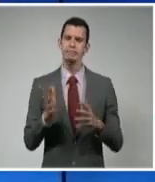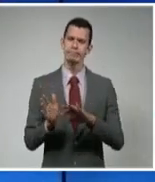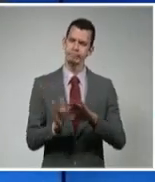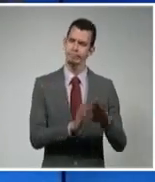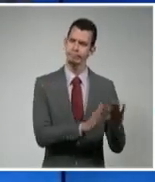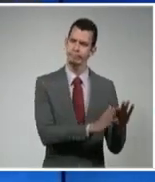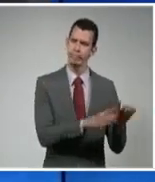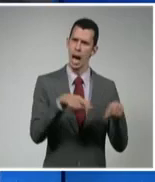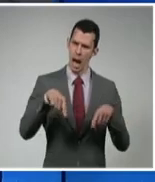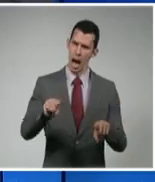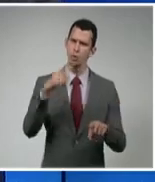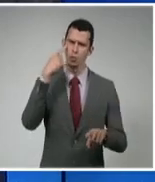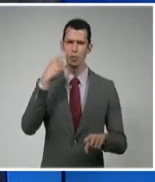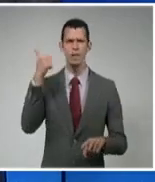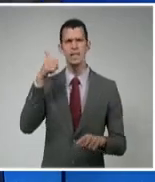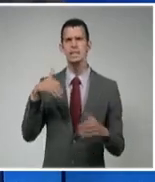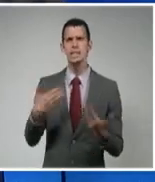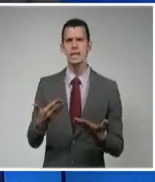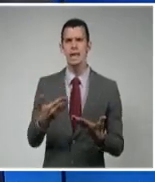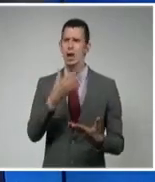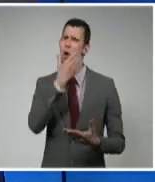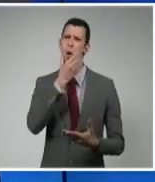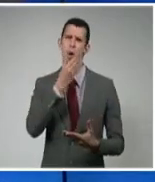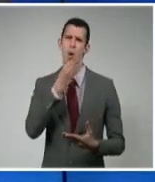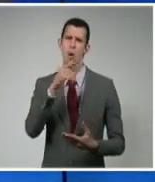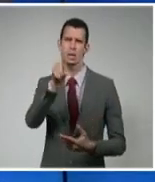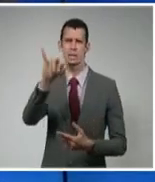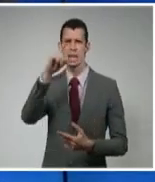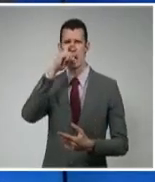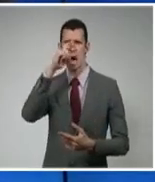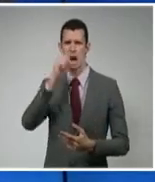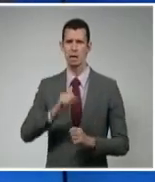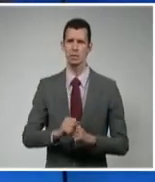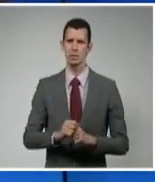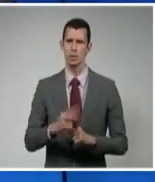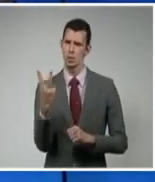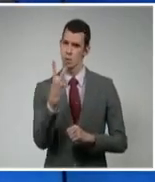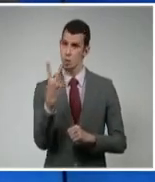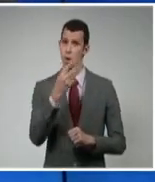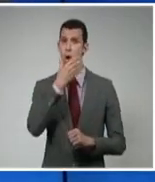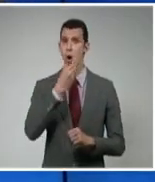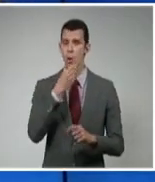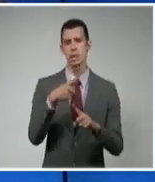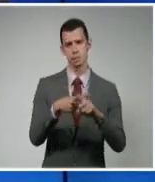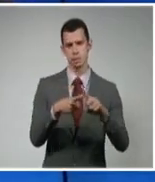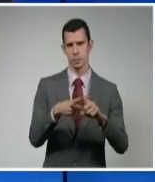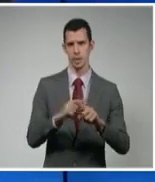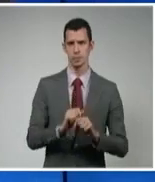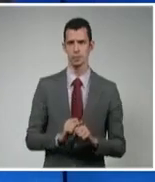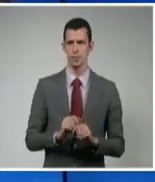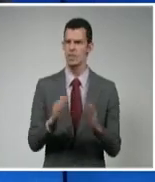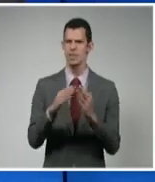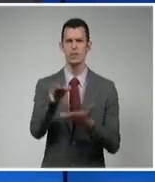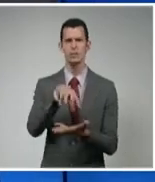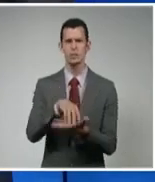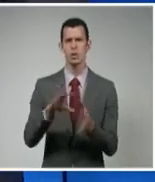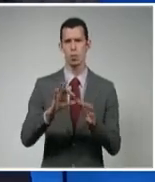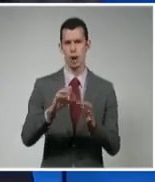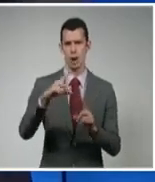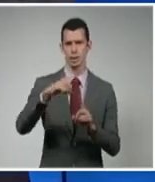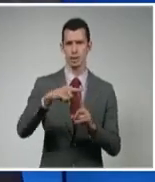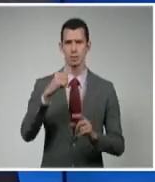apenas 16 años de edad. Son primos estos dos jóvenes. Viven en la provincia de Guantánamo. Vamos a